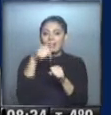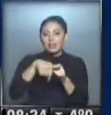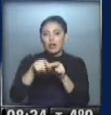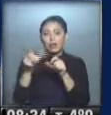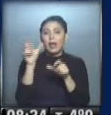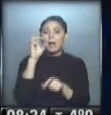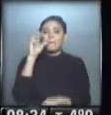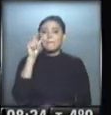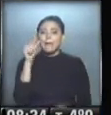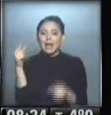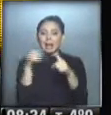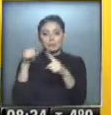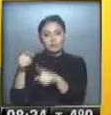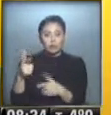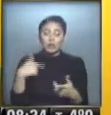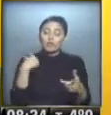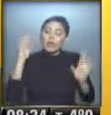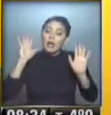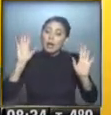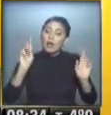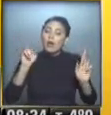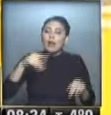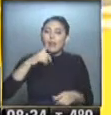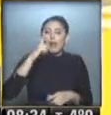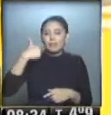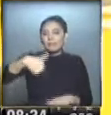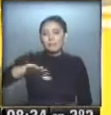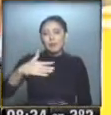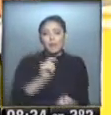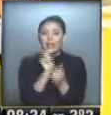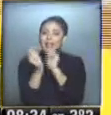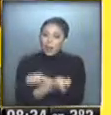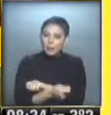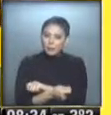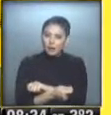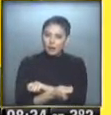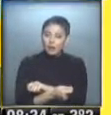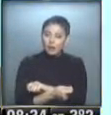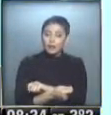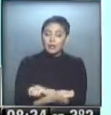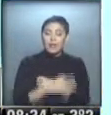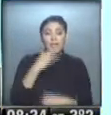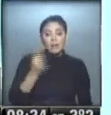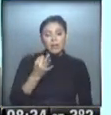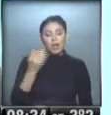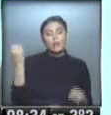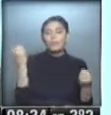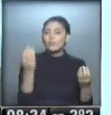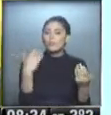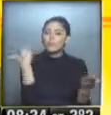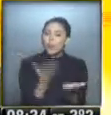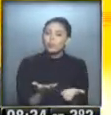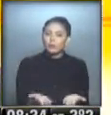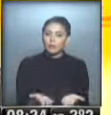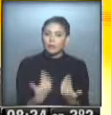señal. Esperamos y estamos convencidos que en un futuro cercano eso se va a poder remediar. Una muy buena